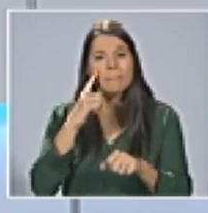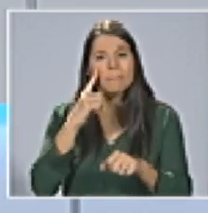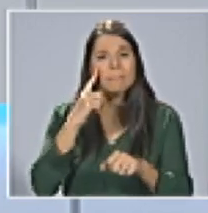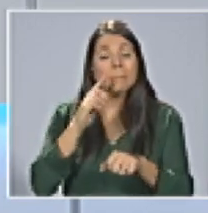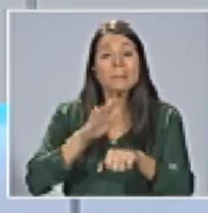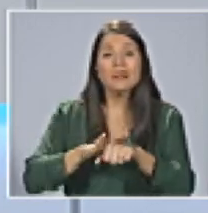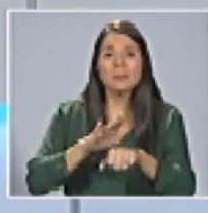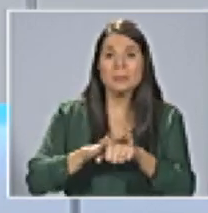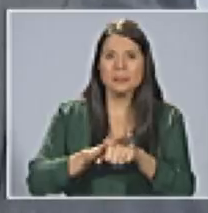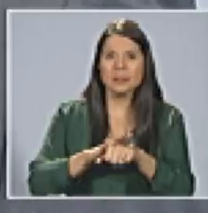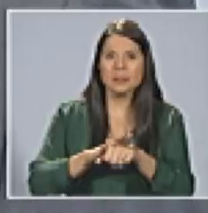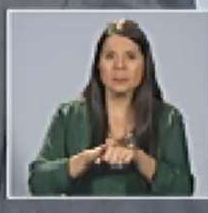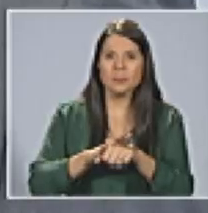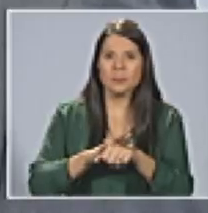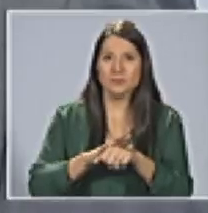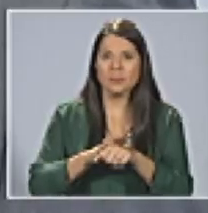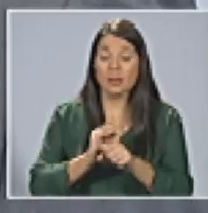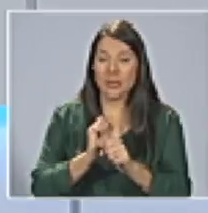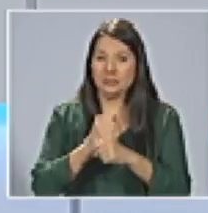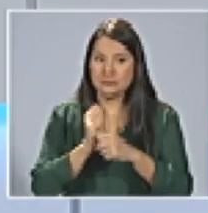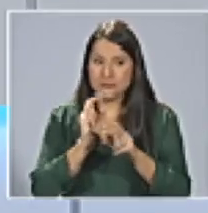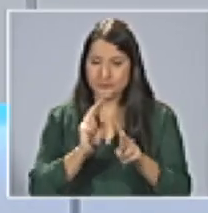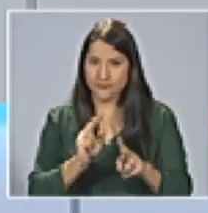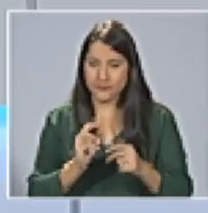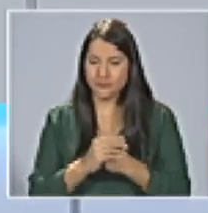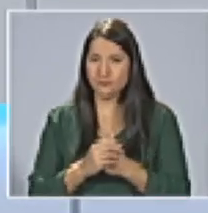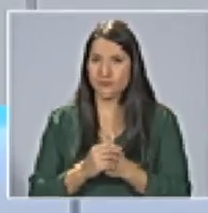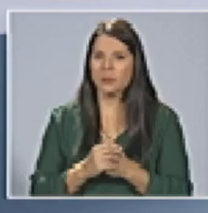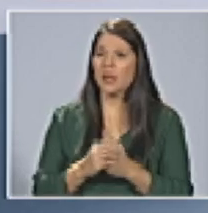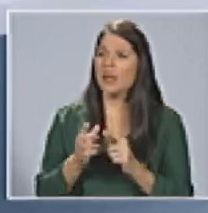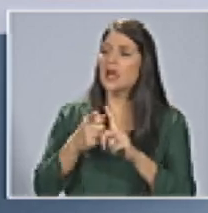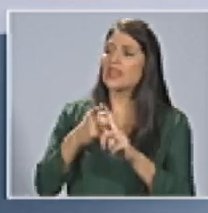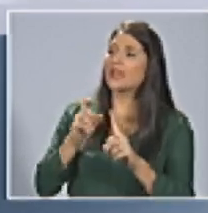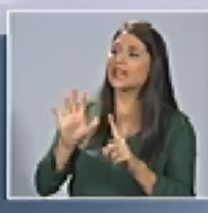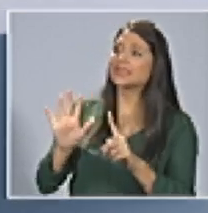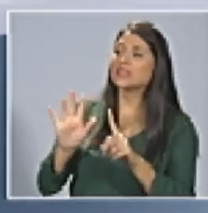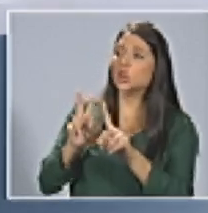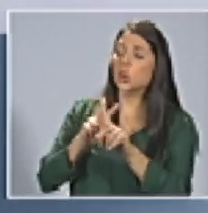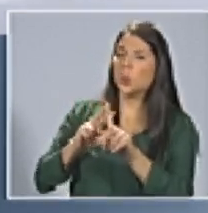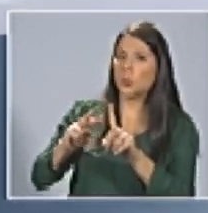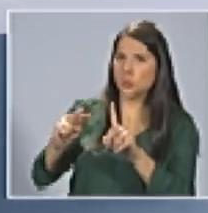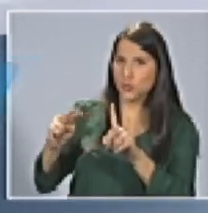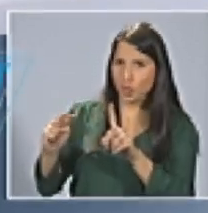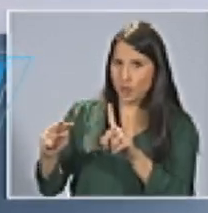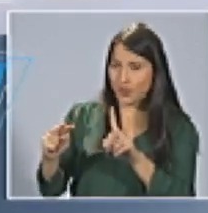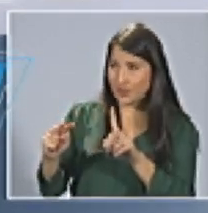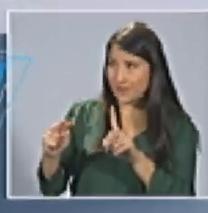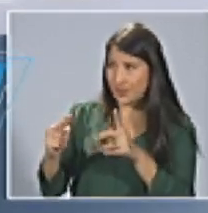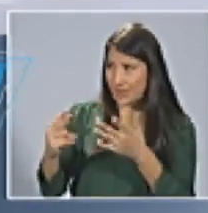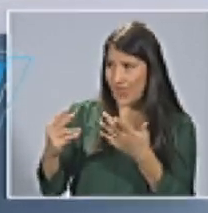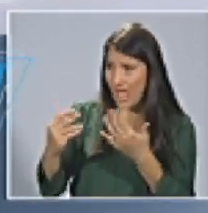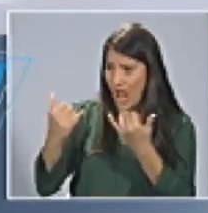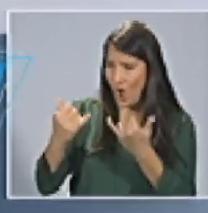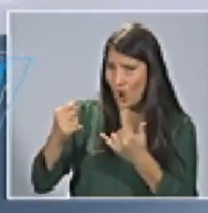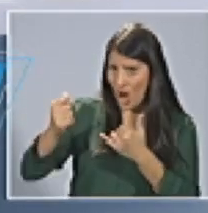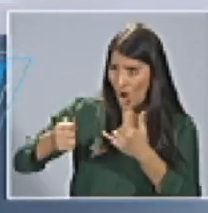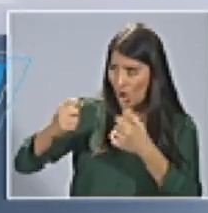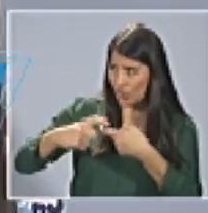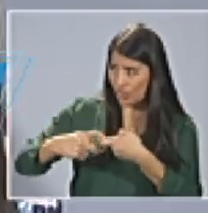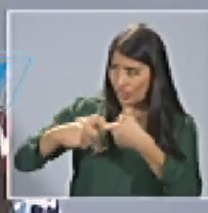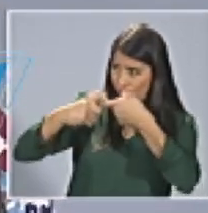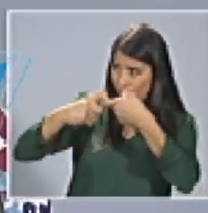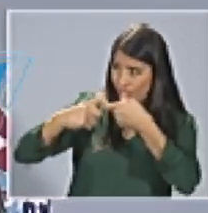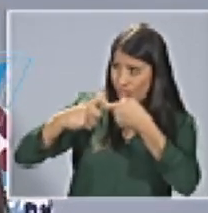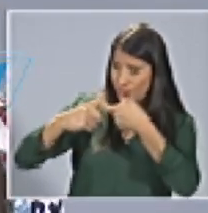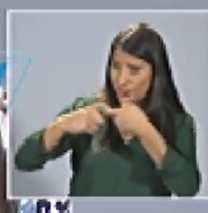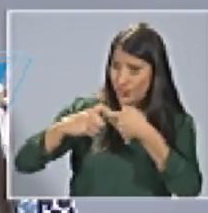de la selección que realicen los diputados. Don Edward, desde su punto de vista, ¿se encuentra o no paralizada la Corte Plena después de todos